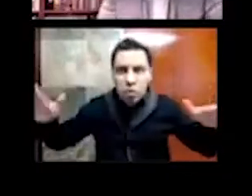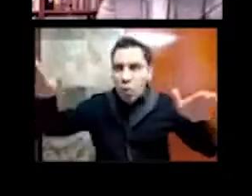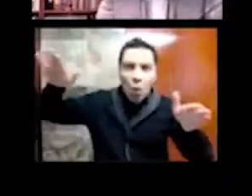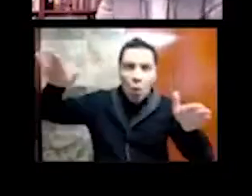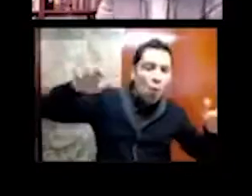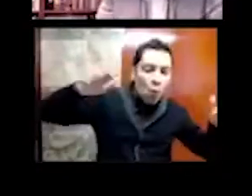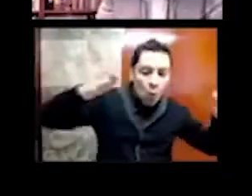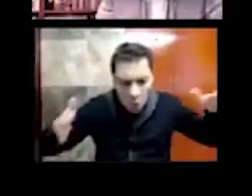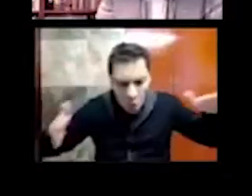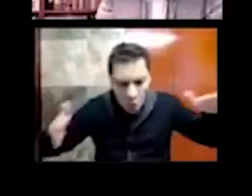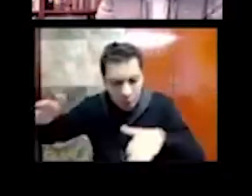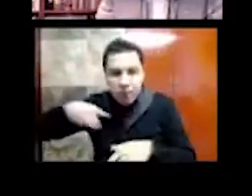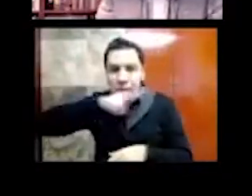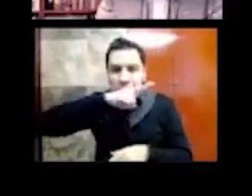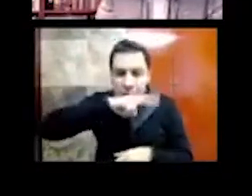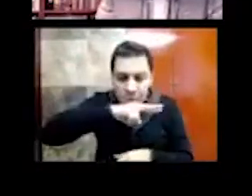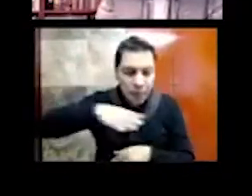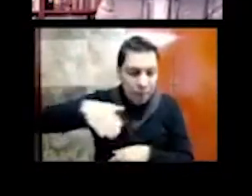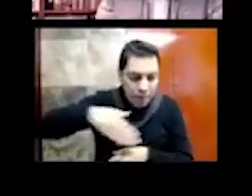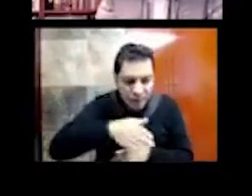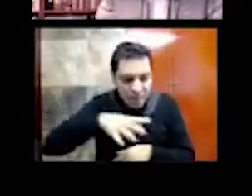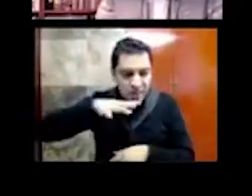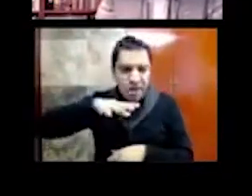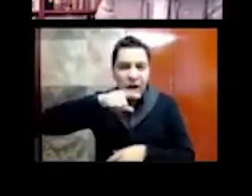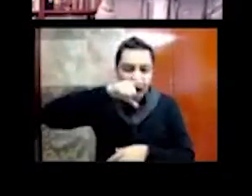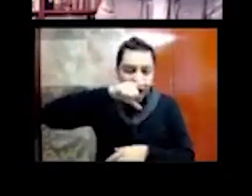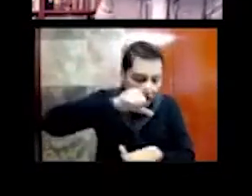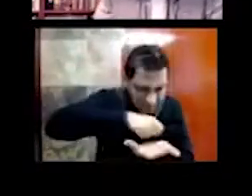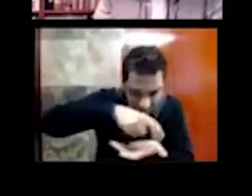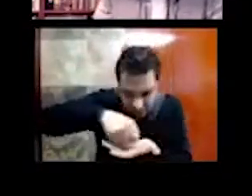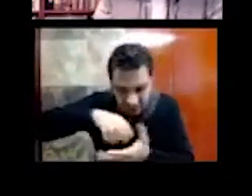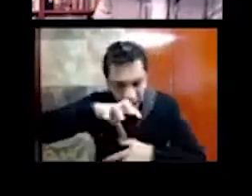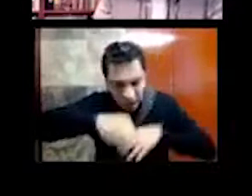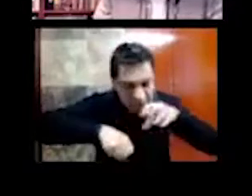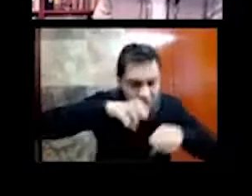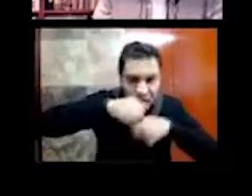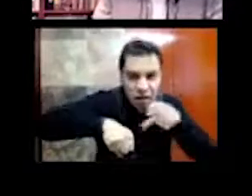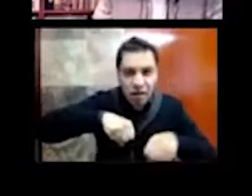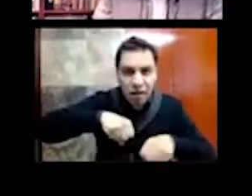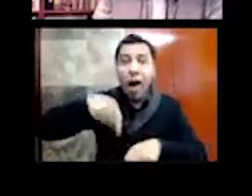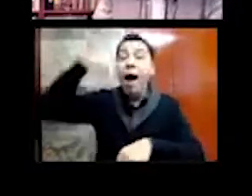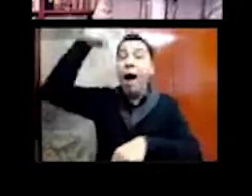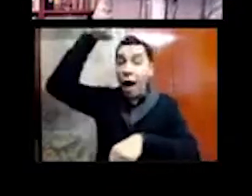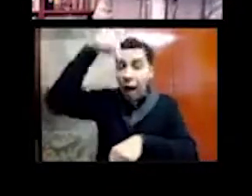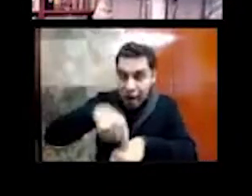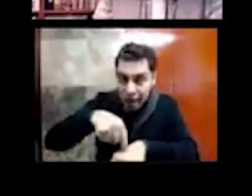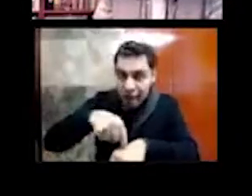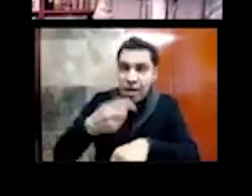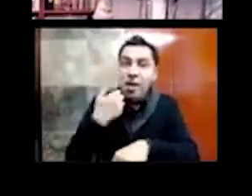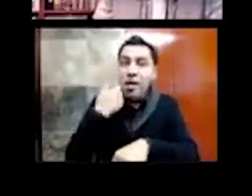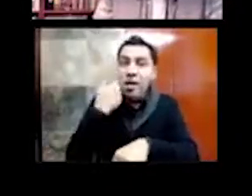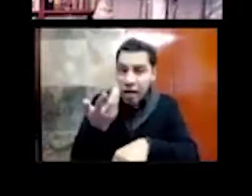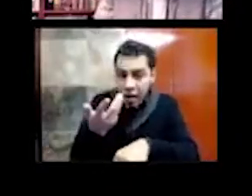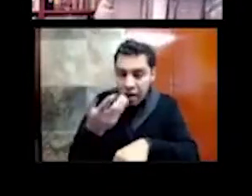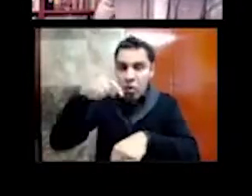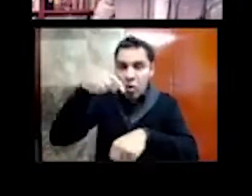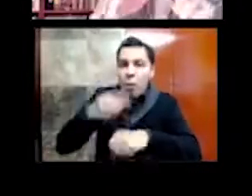otras, y peces y tal. En ese lugar quiero que edifiquen mi templo.